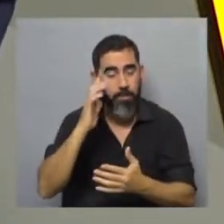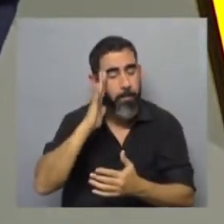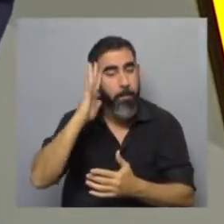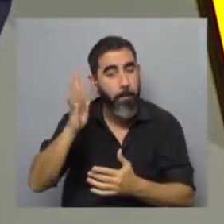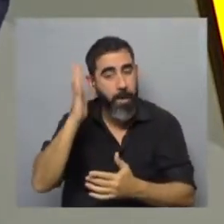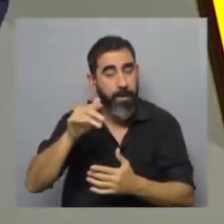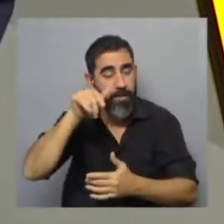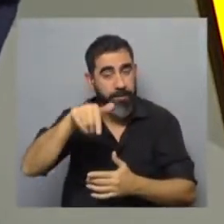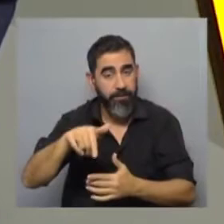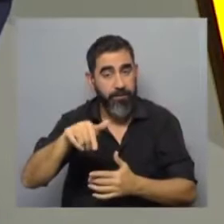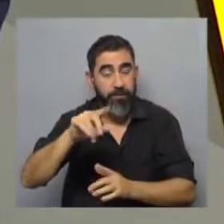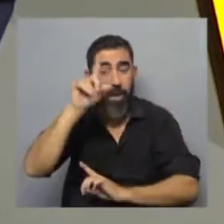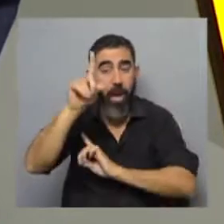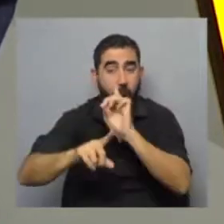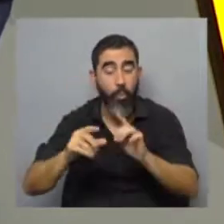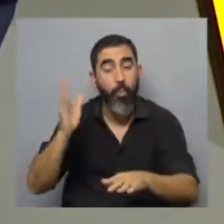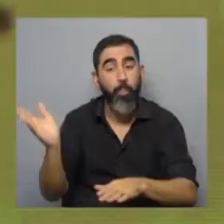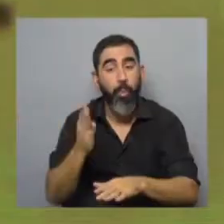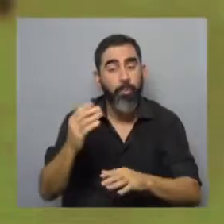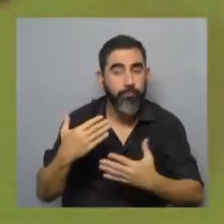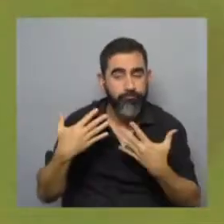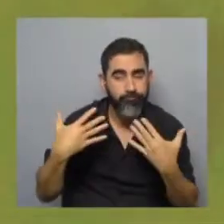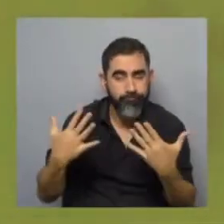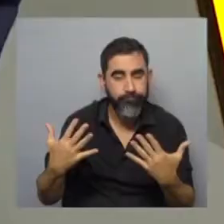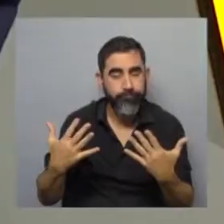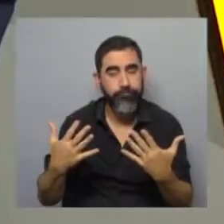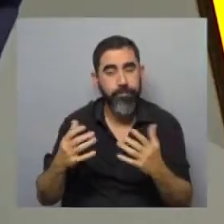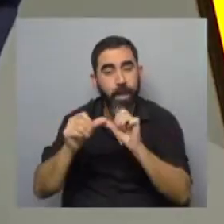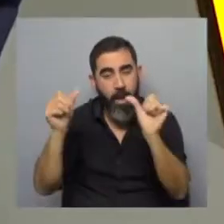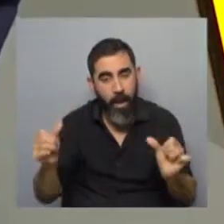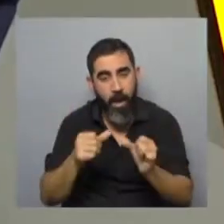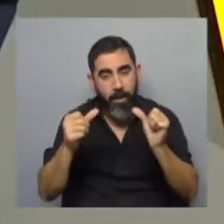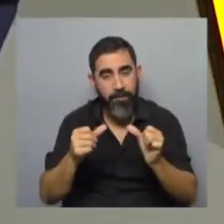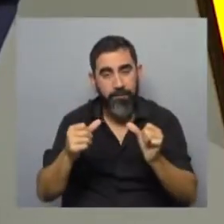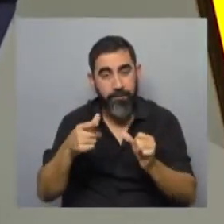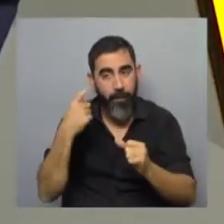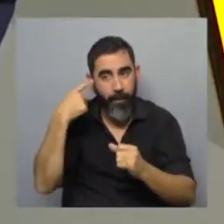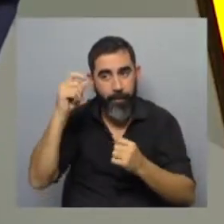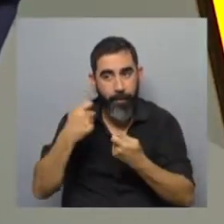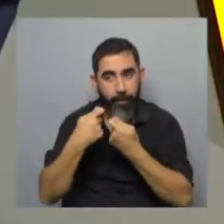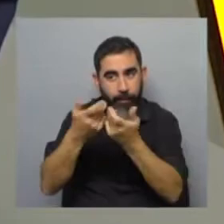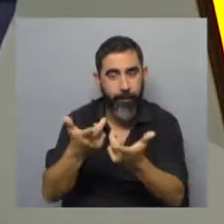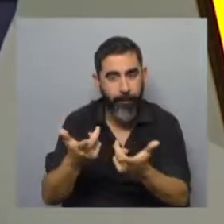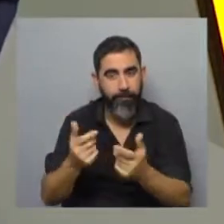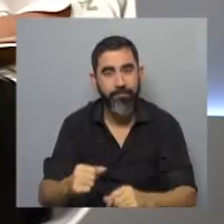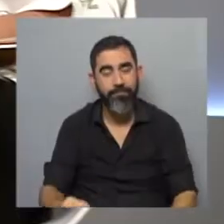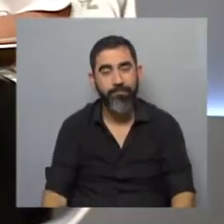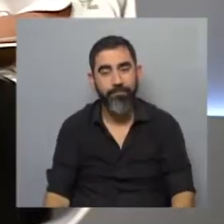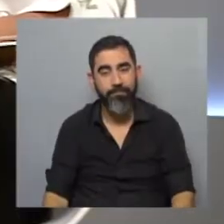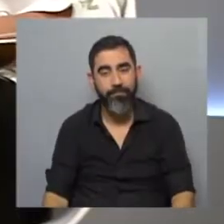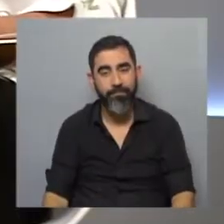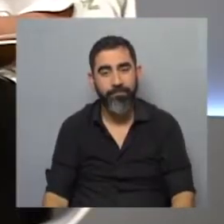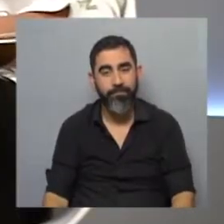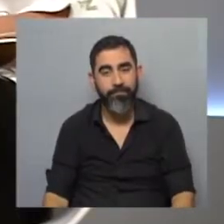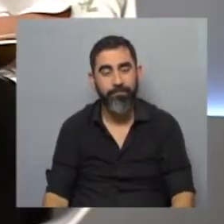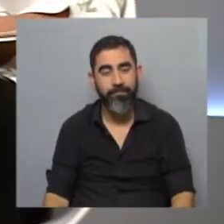lo que sería que algún realizador se animara y generara... Ya estás dando ideas, Gustavo, muy bien. Me encantaría verlo. El copyright es, tuyo, sí, es nuestro,